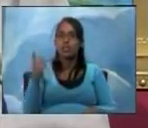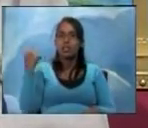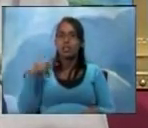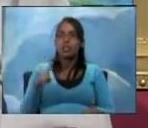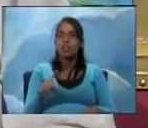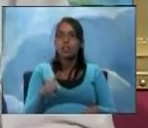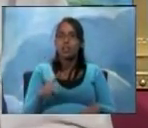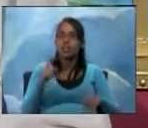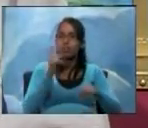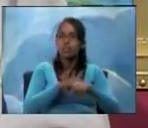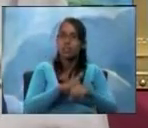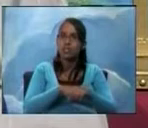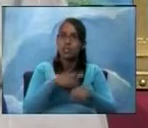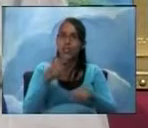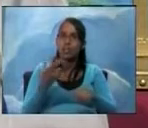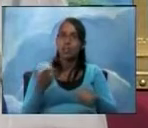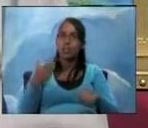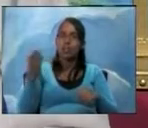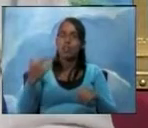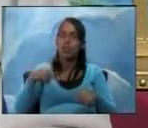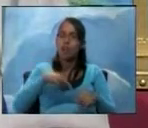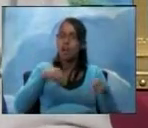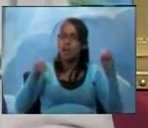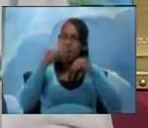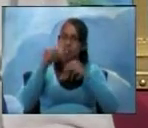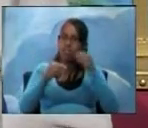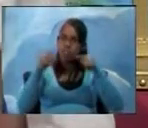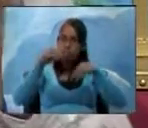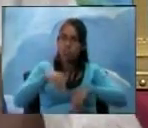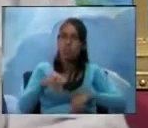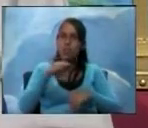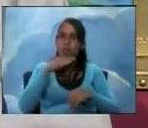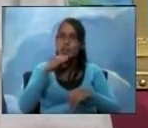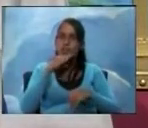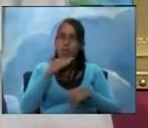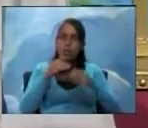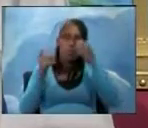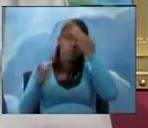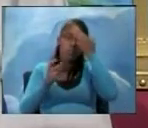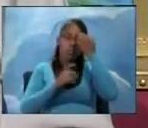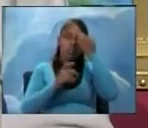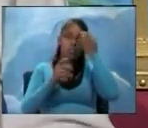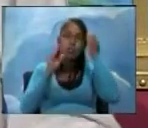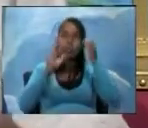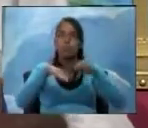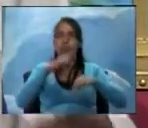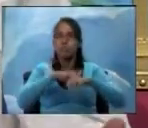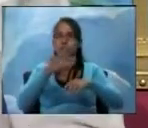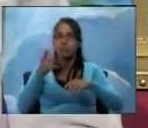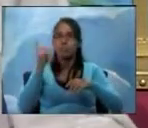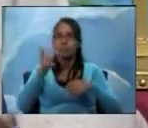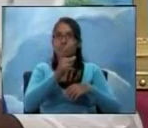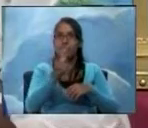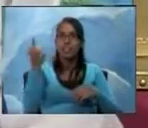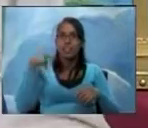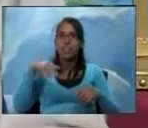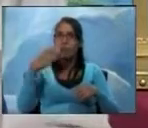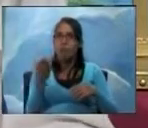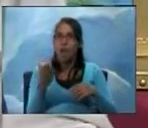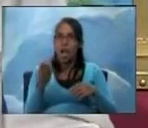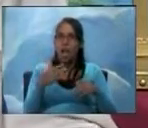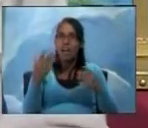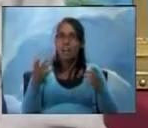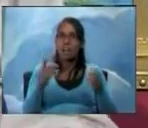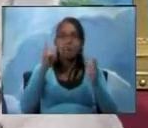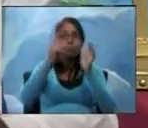tenemos circunstancias que nos hacen airar como seres humanos. Porque como seres humanos pues tendemos a